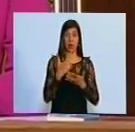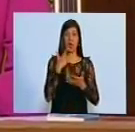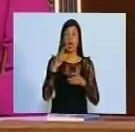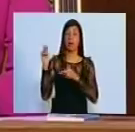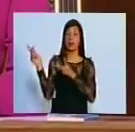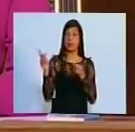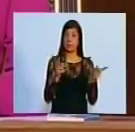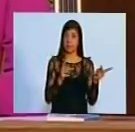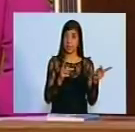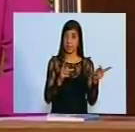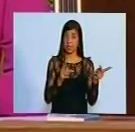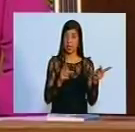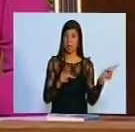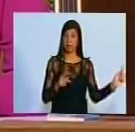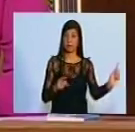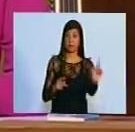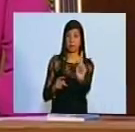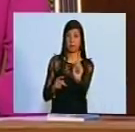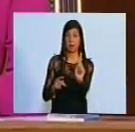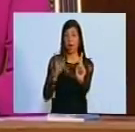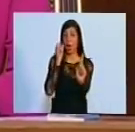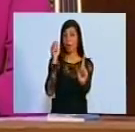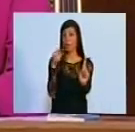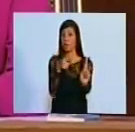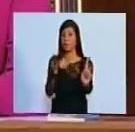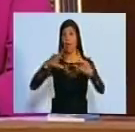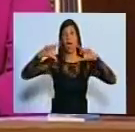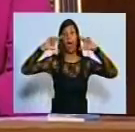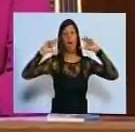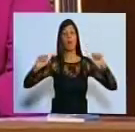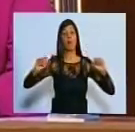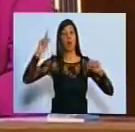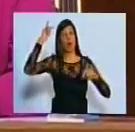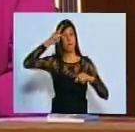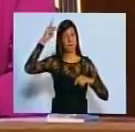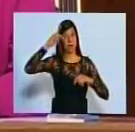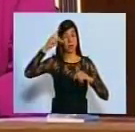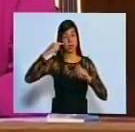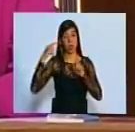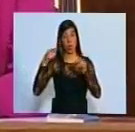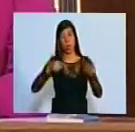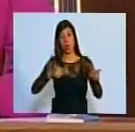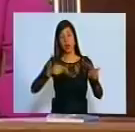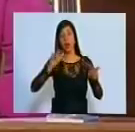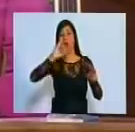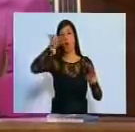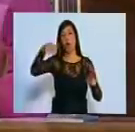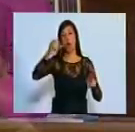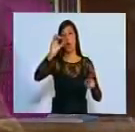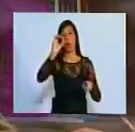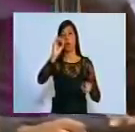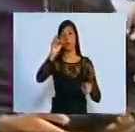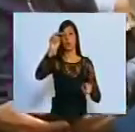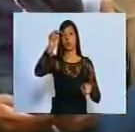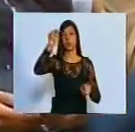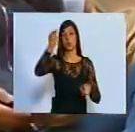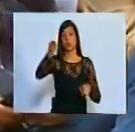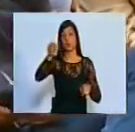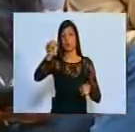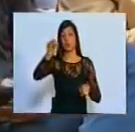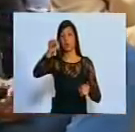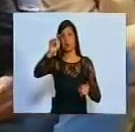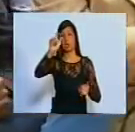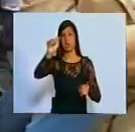invitar a la tribuna de oradores al profesor Jonathan Montilla, director de la Red Nacional de